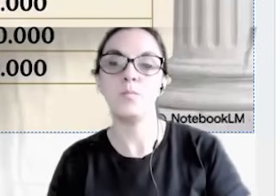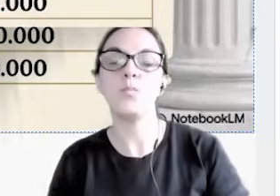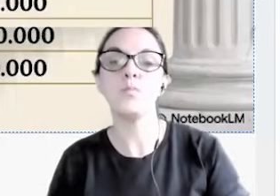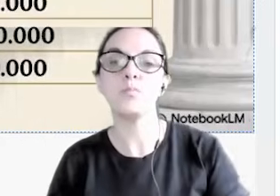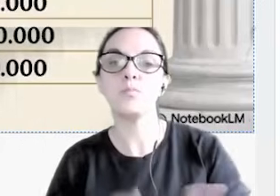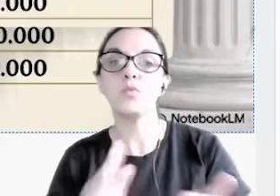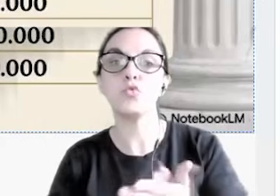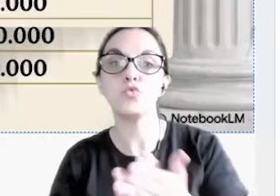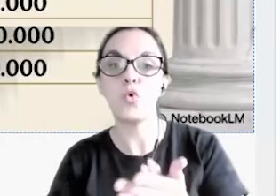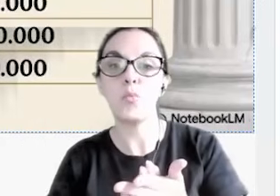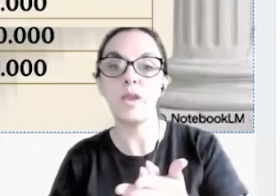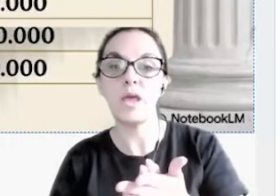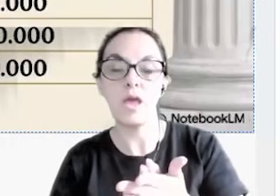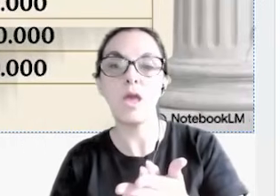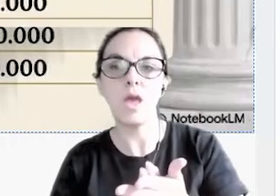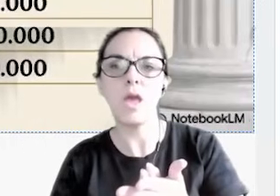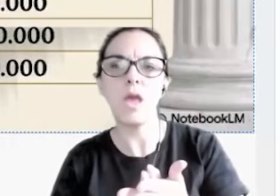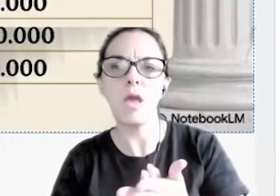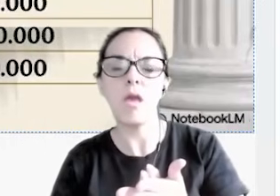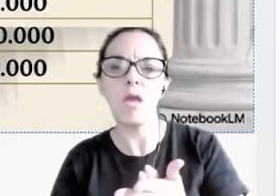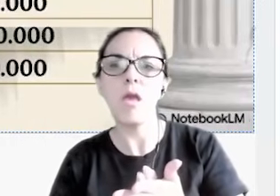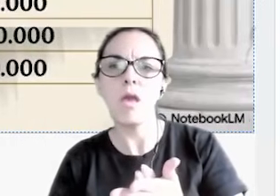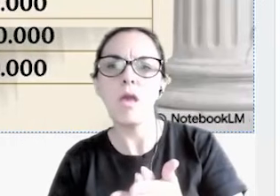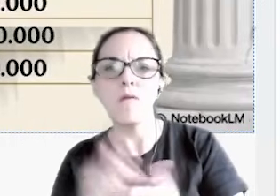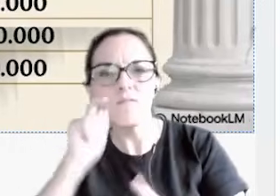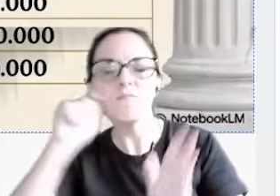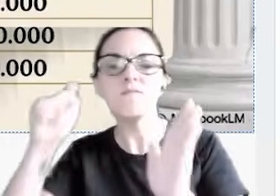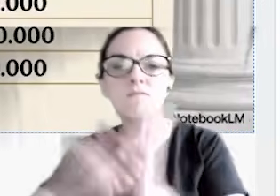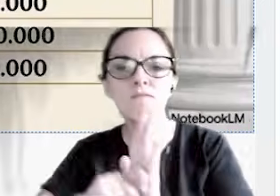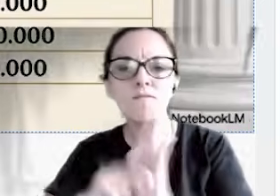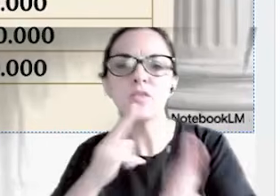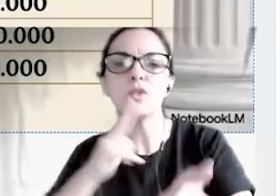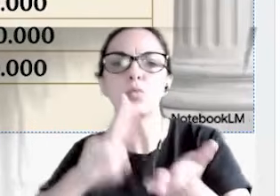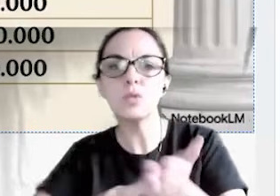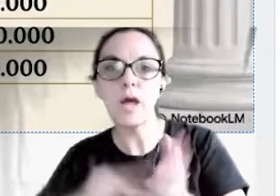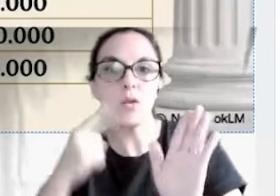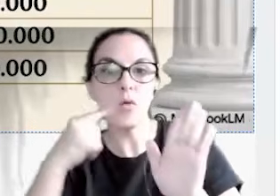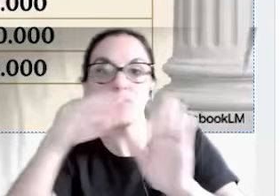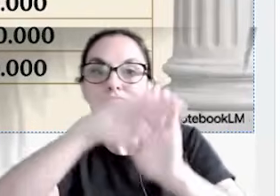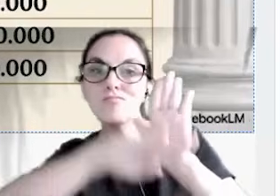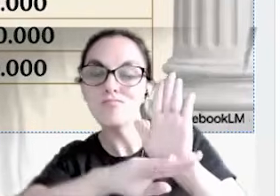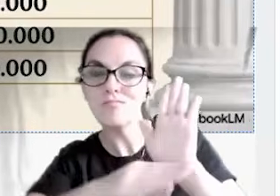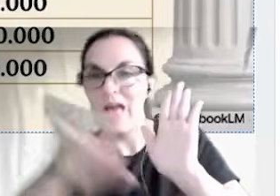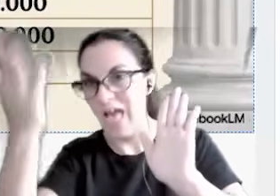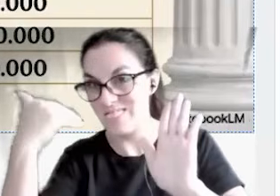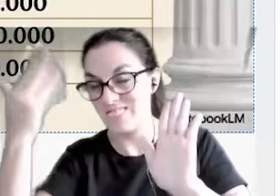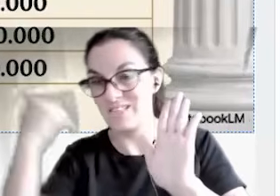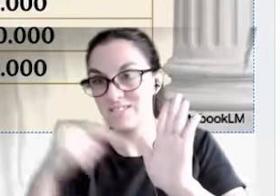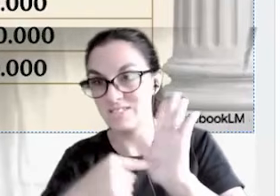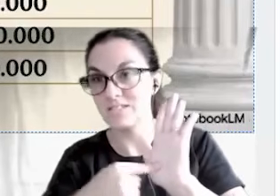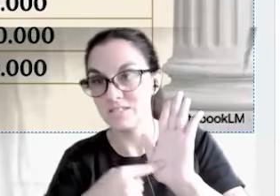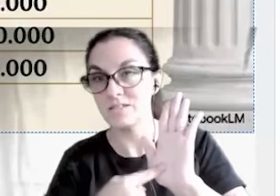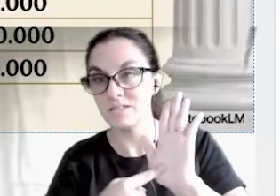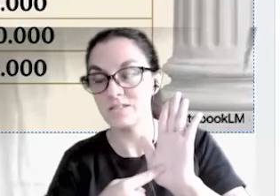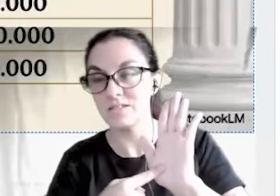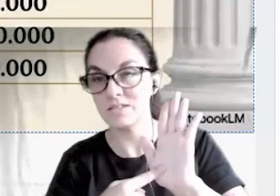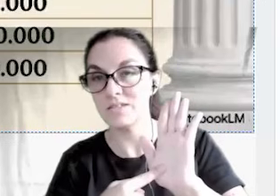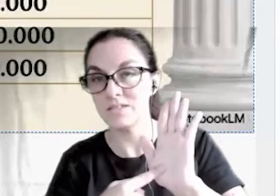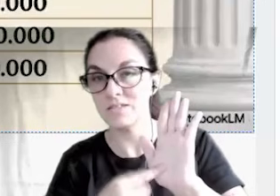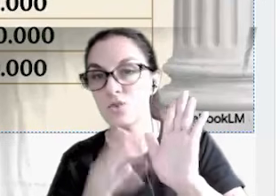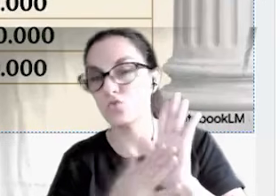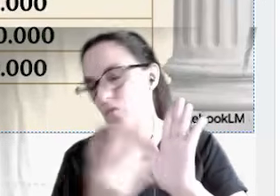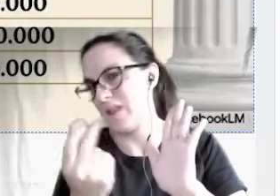delitos tributarios, en el artículo 1, ahí los pongo en pantalla, están viendo cómo estaban tipificados, o mejor dicho, en cuanto a la